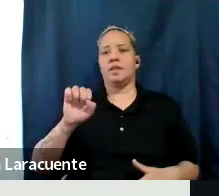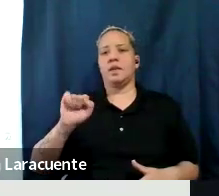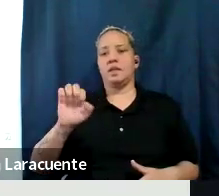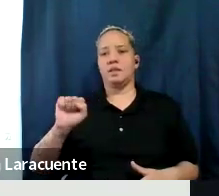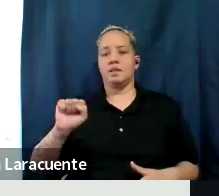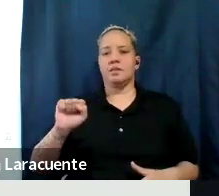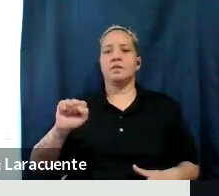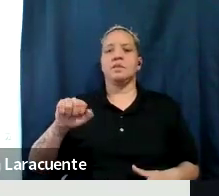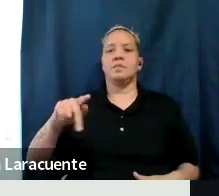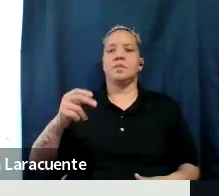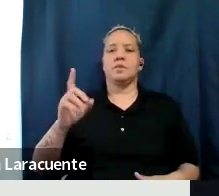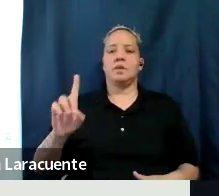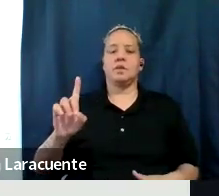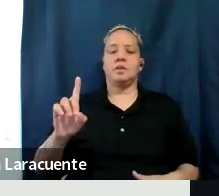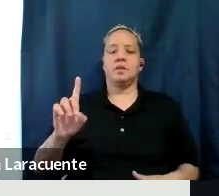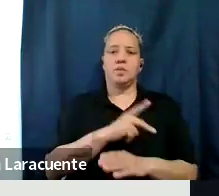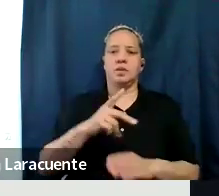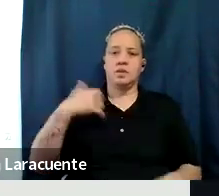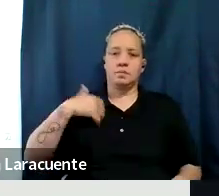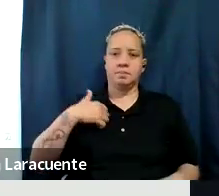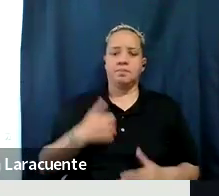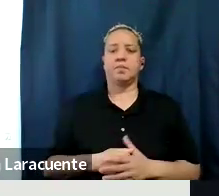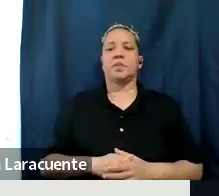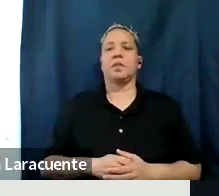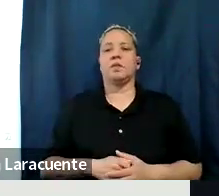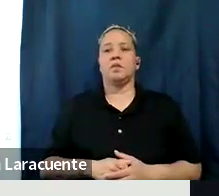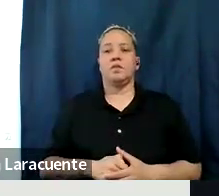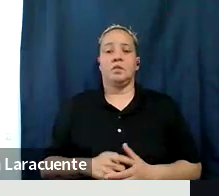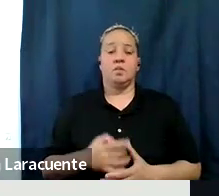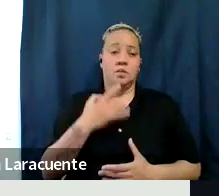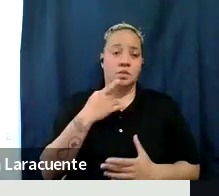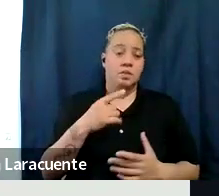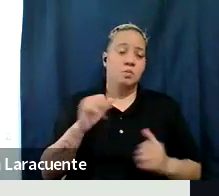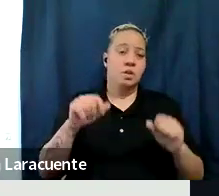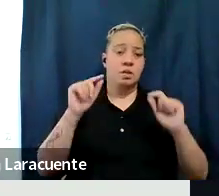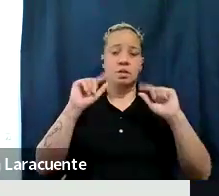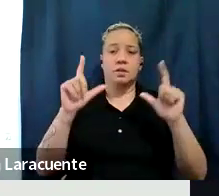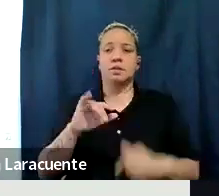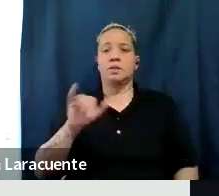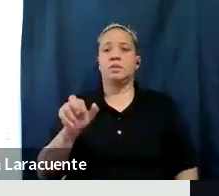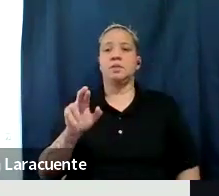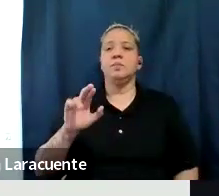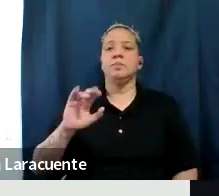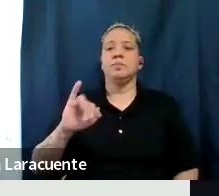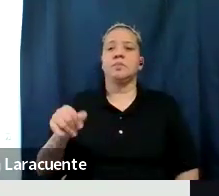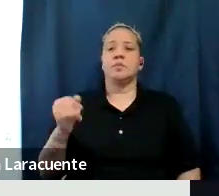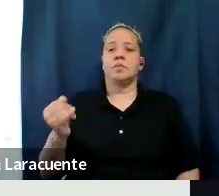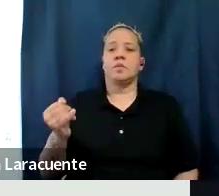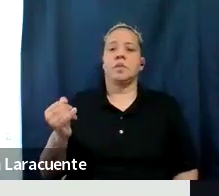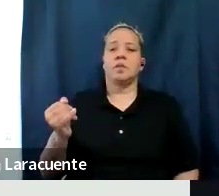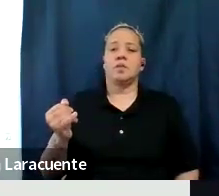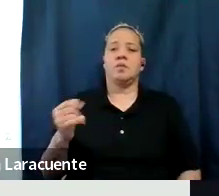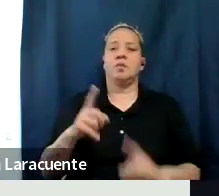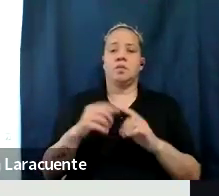argentina. Pero hay una cosa que también quiero decirles y que puede sorprenderles. Juan Ramón Jiménez,